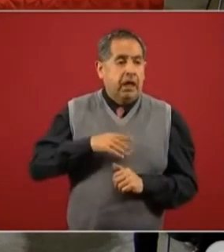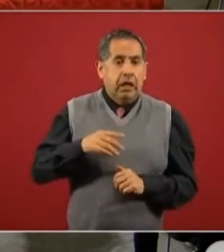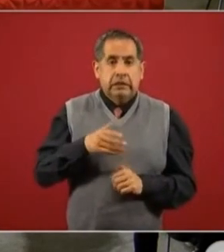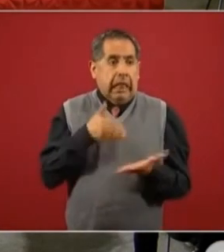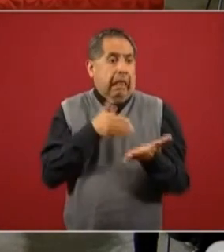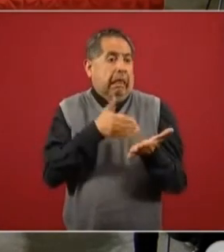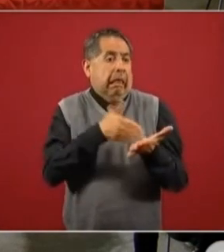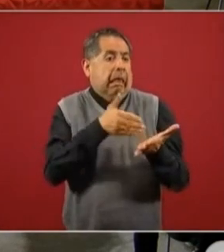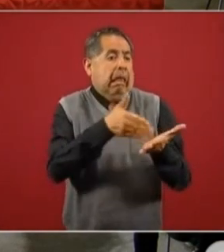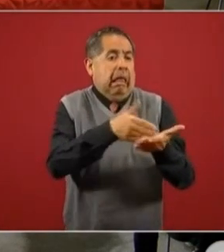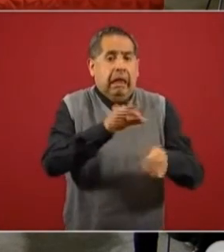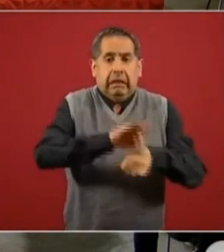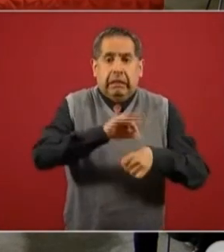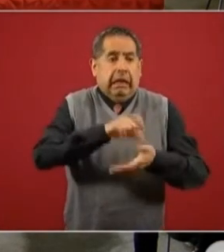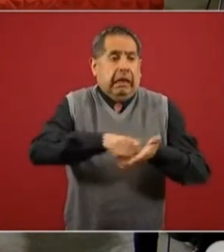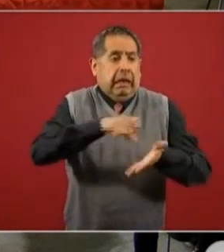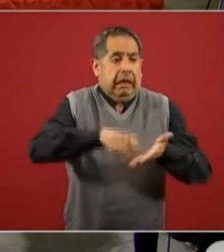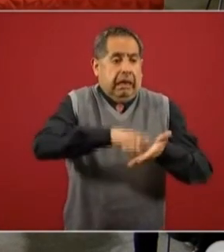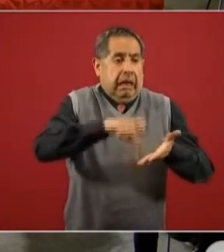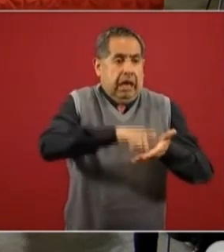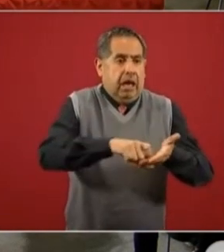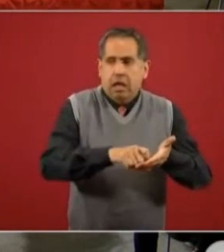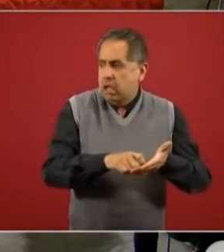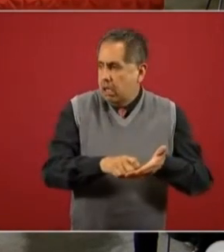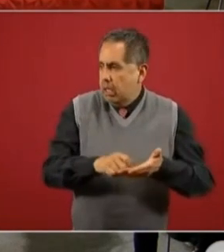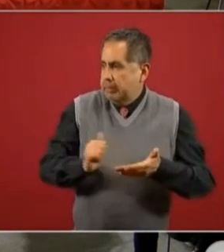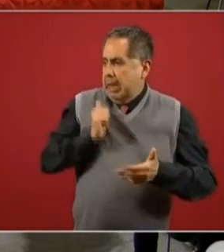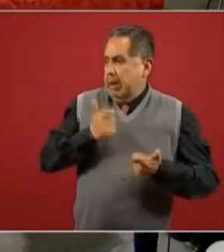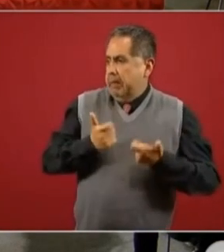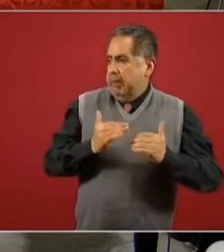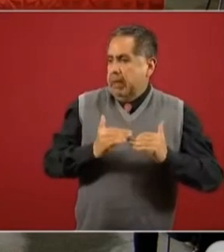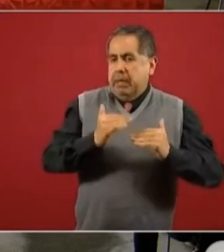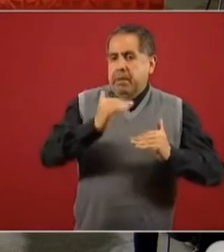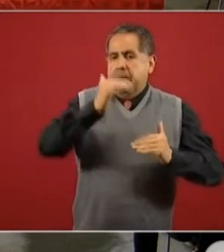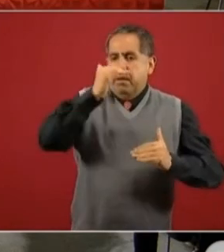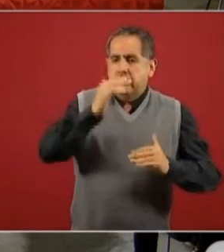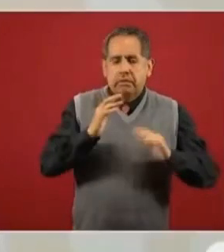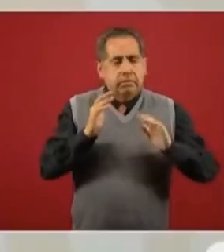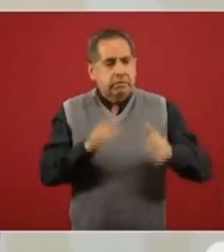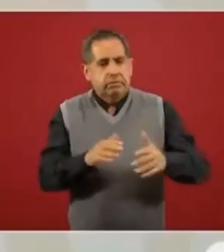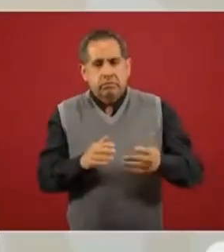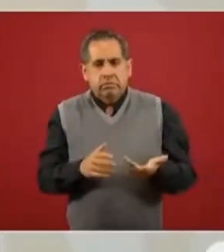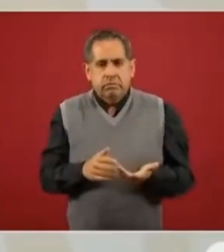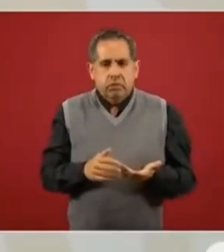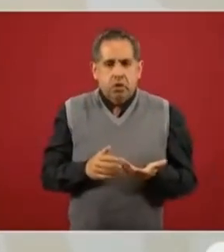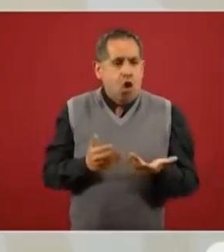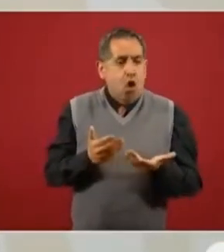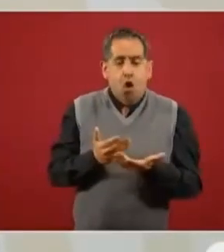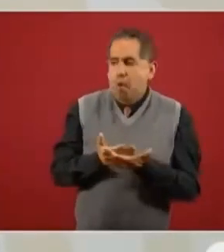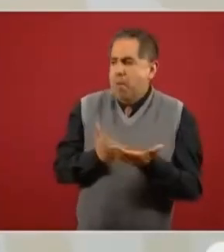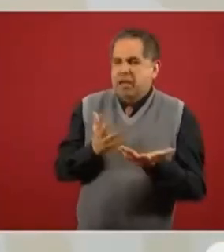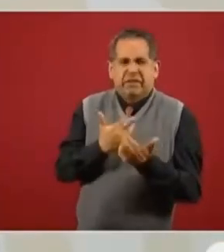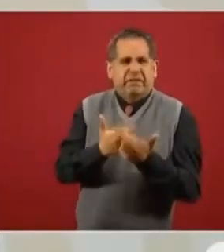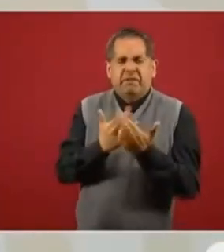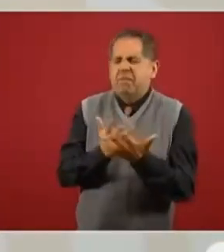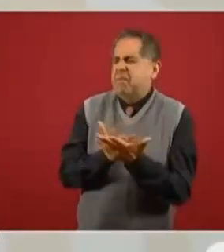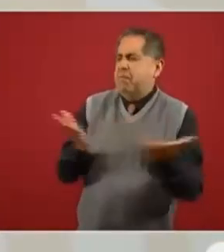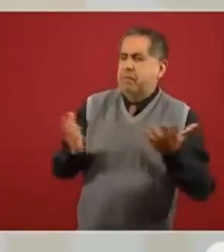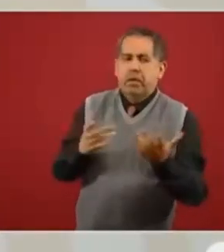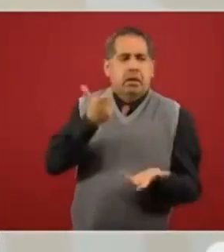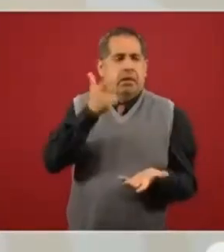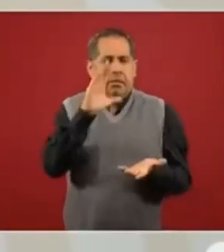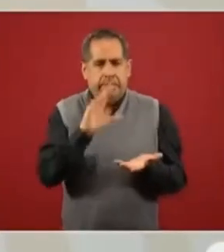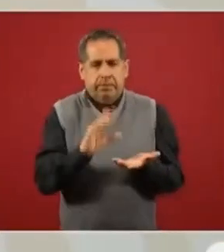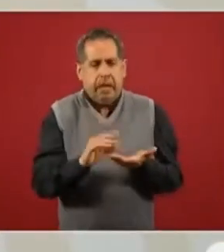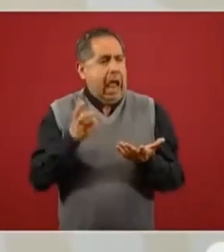demanda mayor de un producto, suele subir el precio, y cuando existe una oferta más grande del producto, suele bajar el precio. Esto es